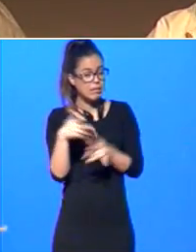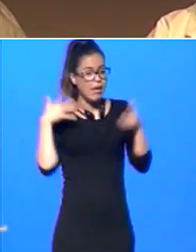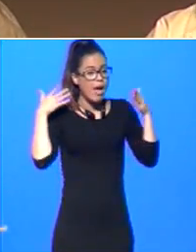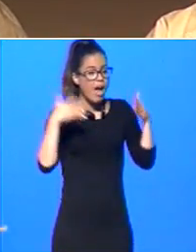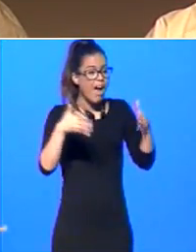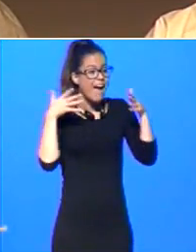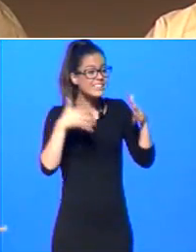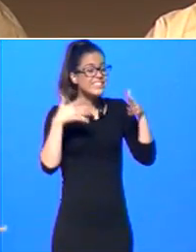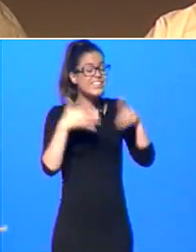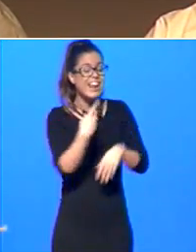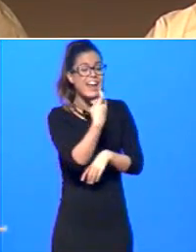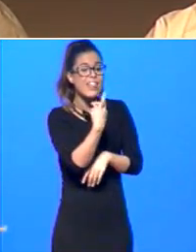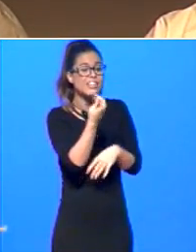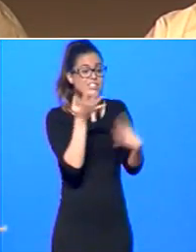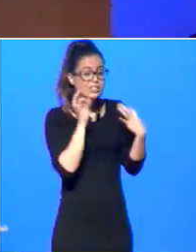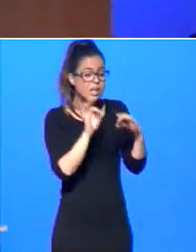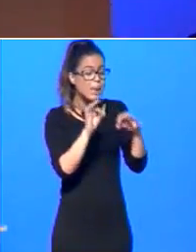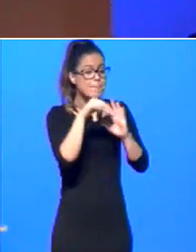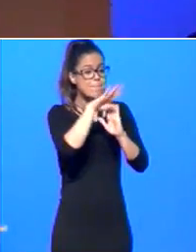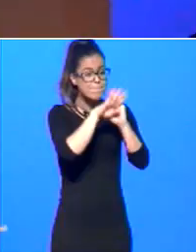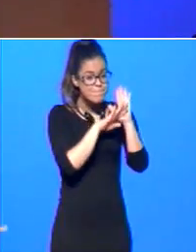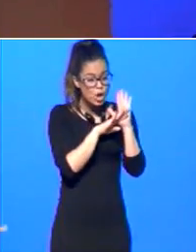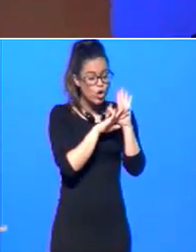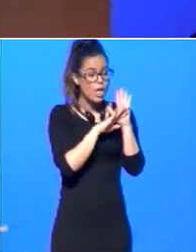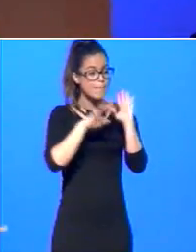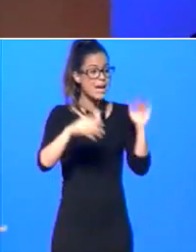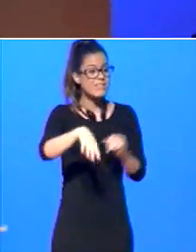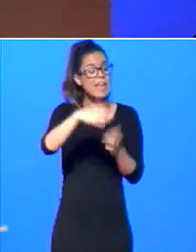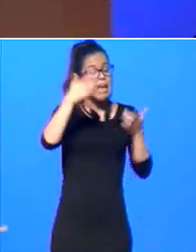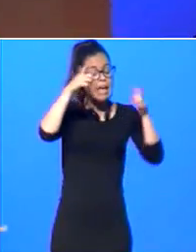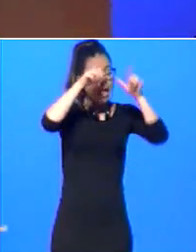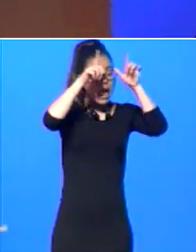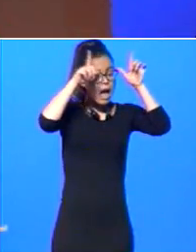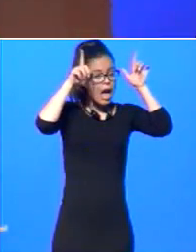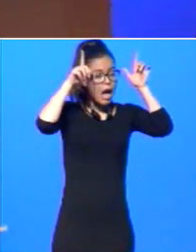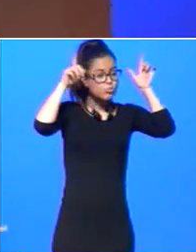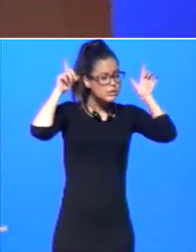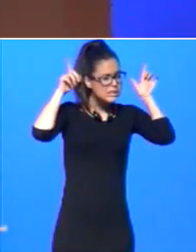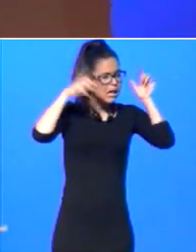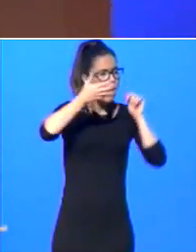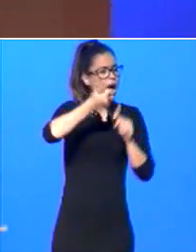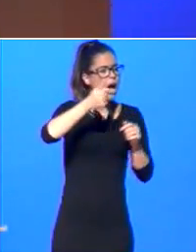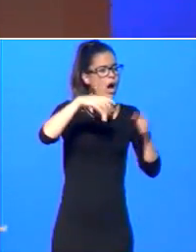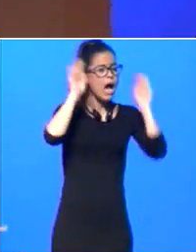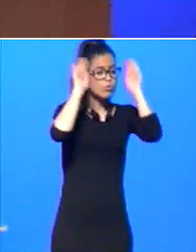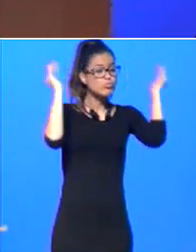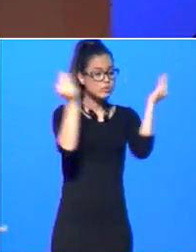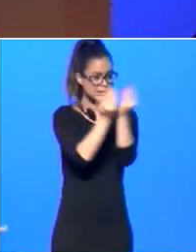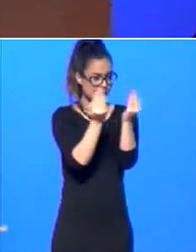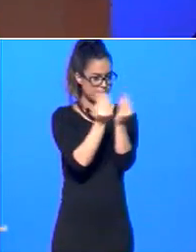necesidades educativas especiales y responsable del programa de trastornos del espectro autista en el Berritzegune de Sestao durante bastantes cursos y desde